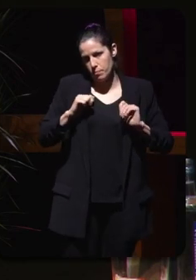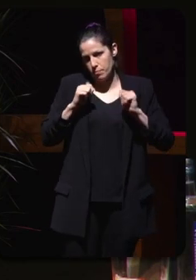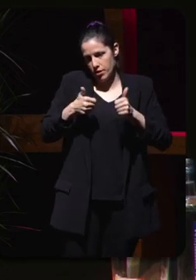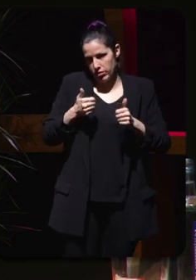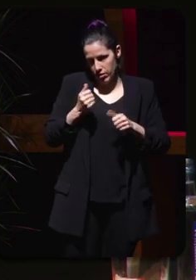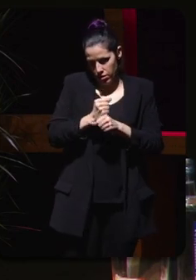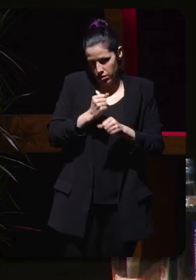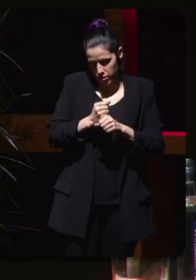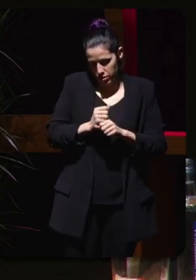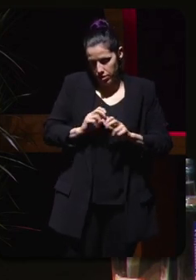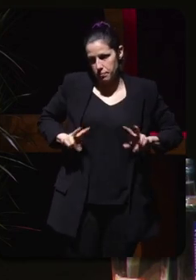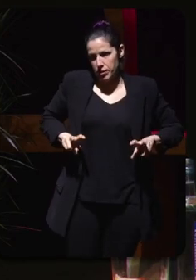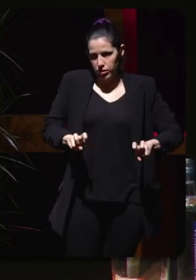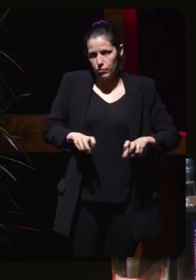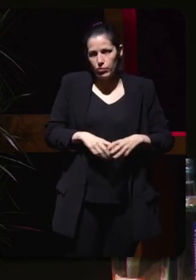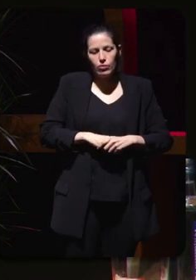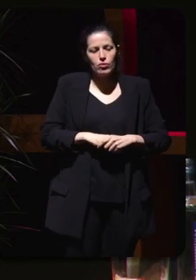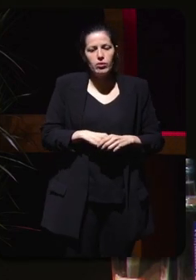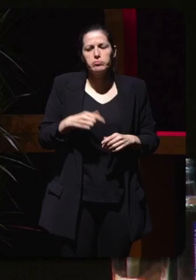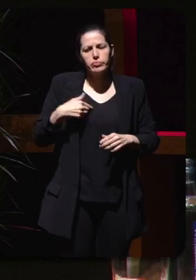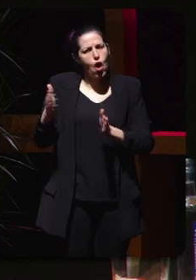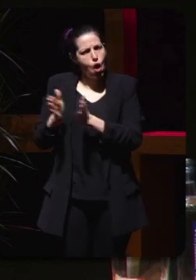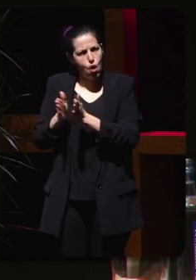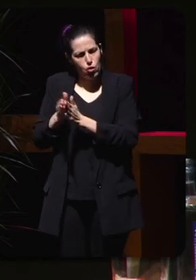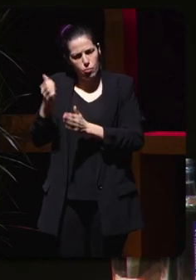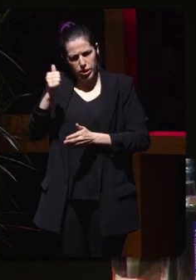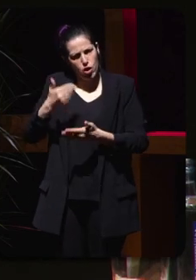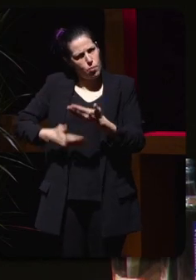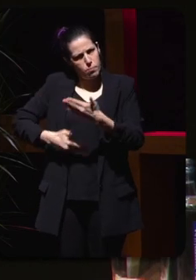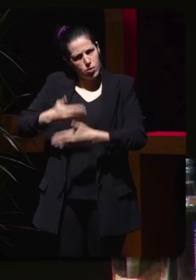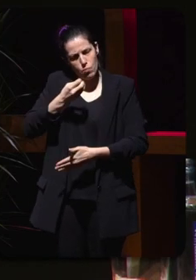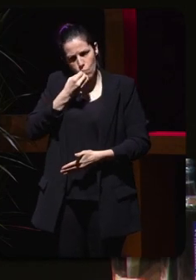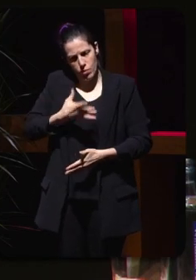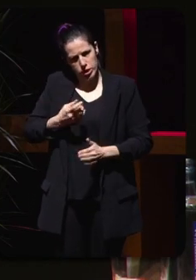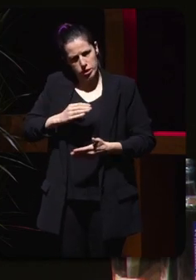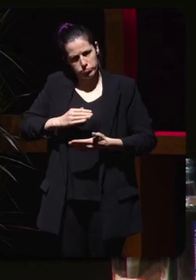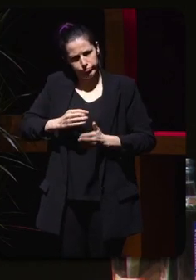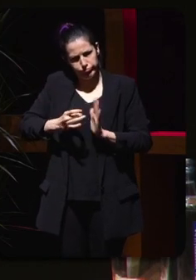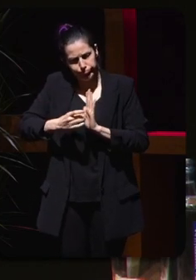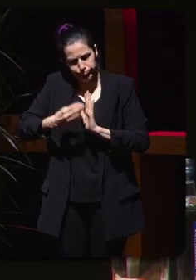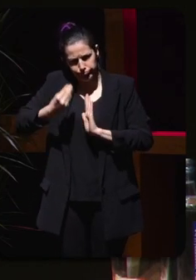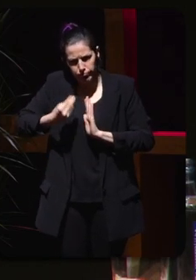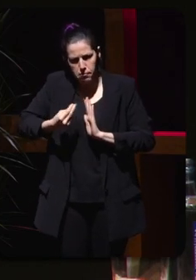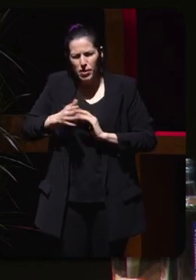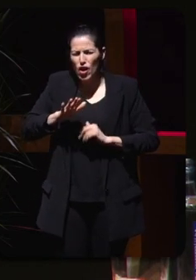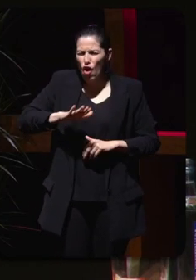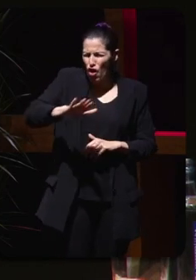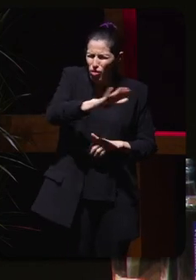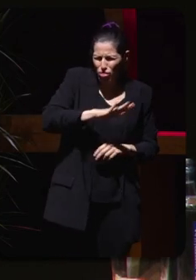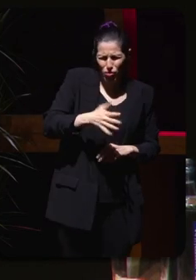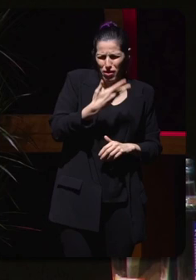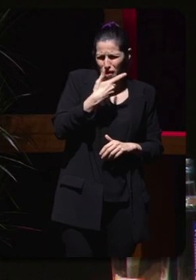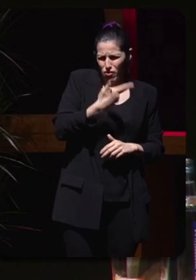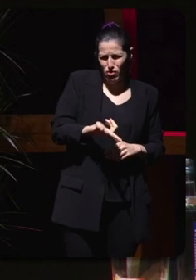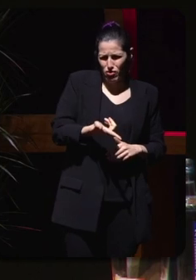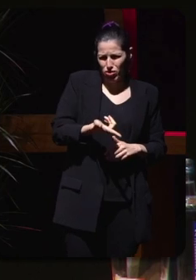realmente ese compañero, que era, ya digo, un gran periodista, pero no tenía ni idea de esa zona y además no hablaba más